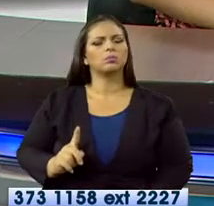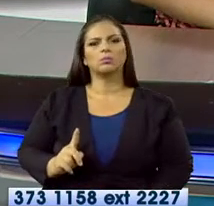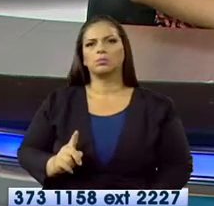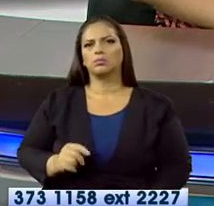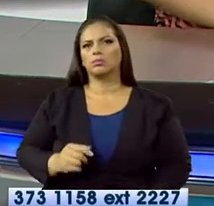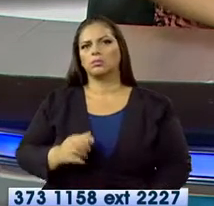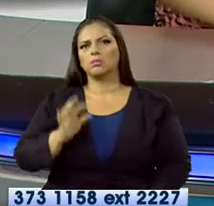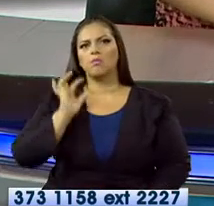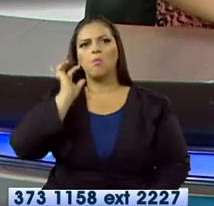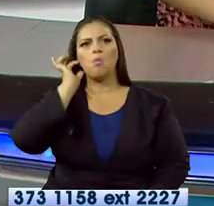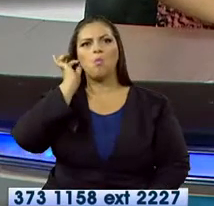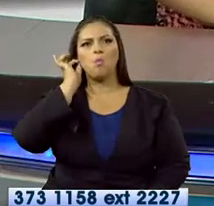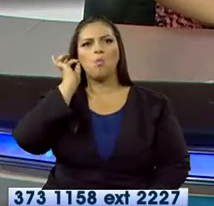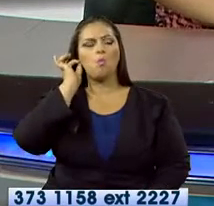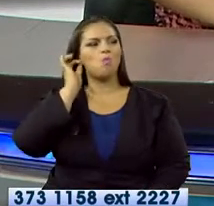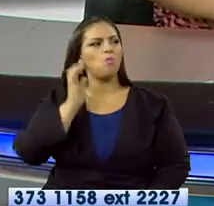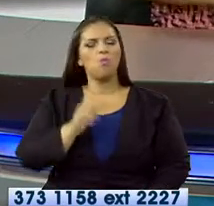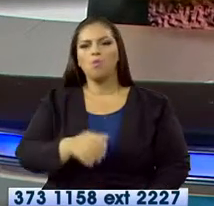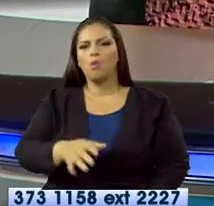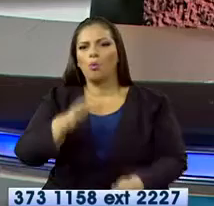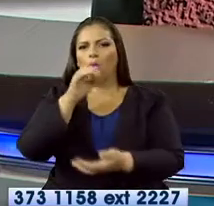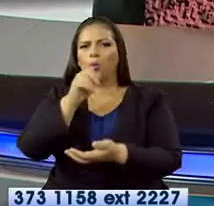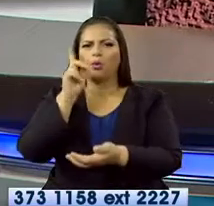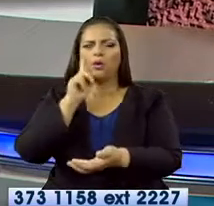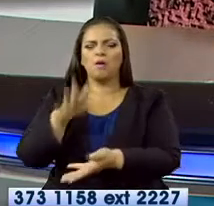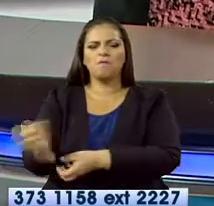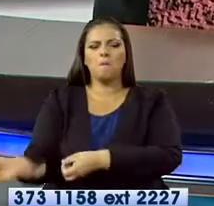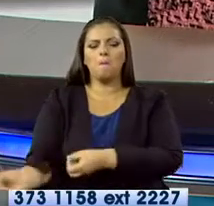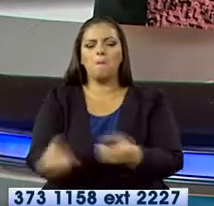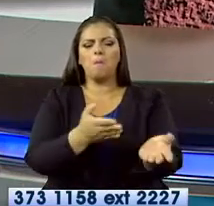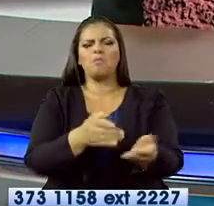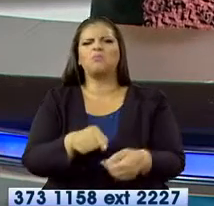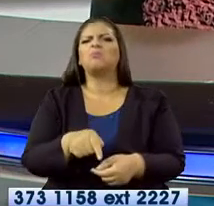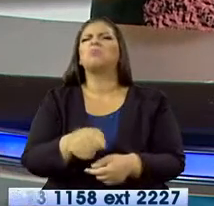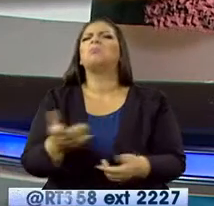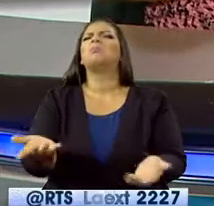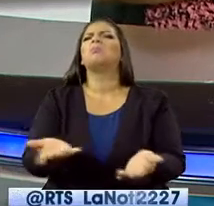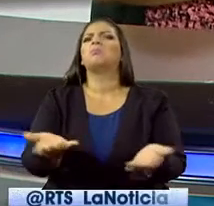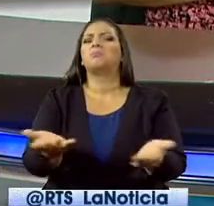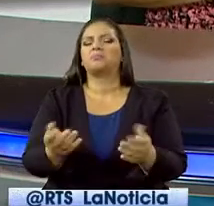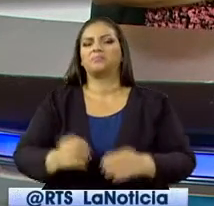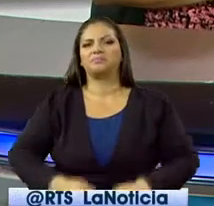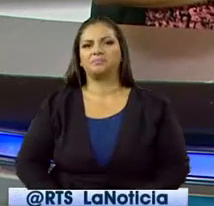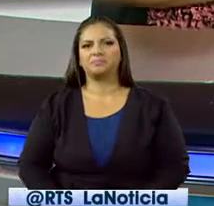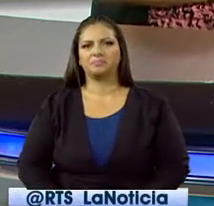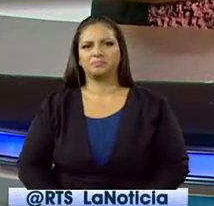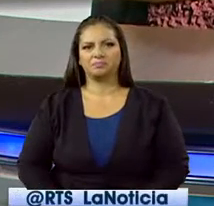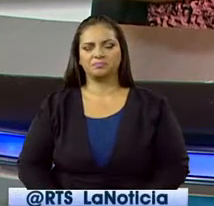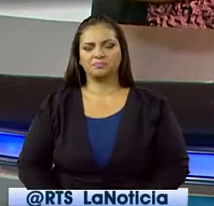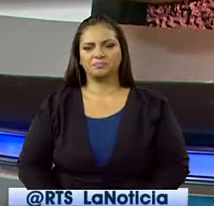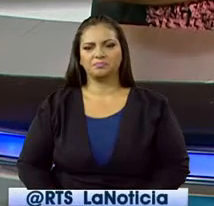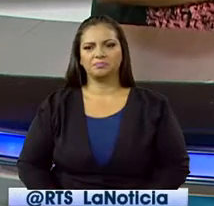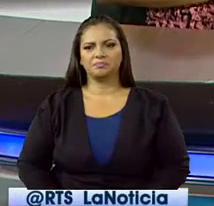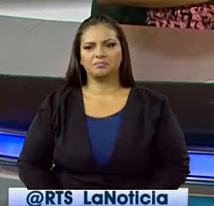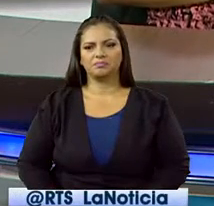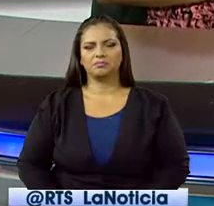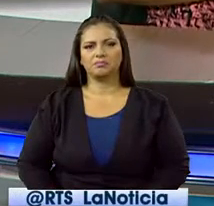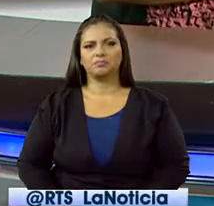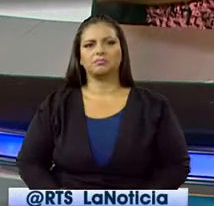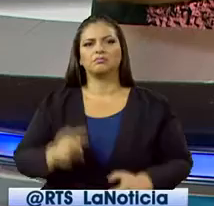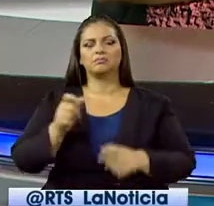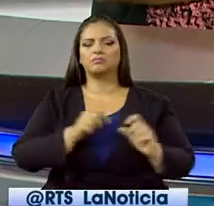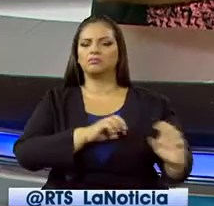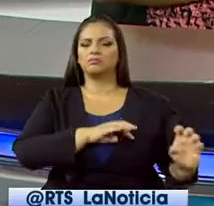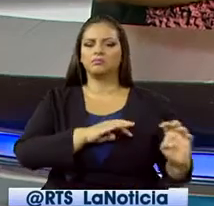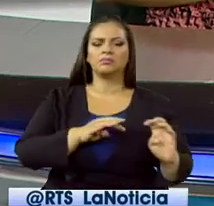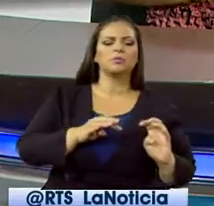de Pascuales. Esto en el noroeste de Guayaquil, como ya todos sabemos. La situación registrada esta madrugada causó alarma entre los moradores del